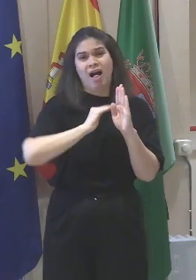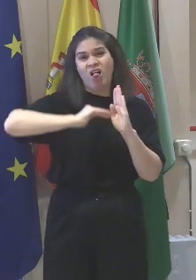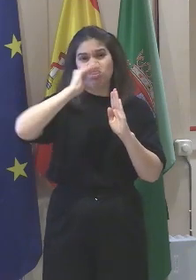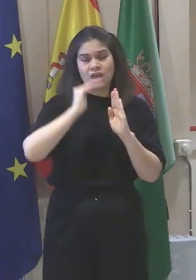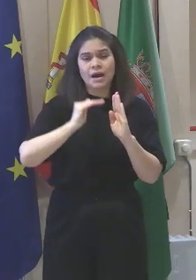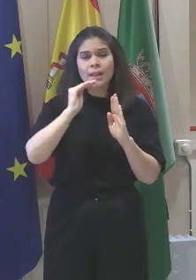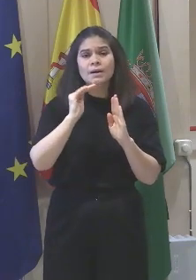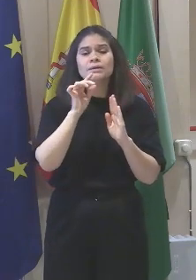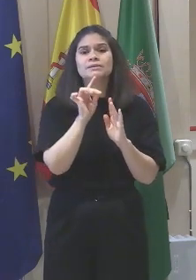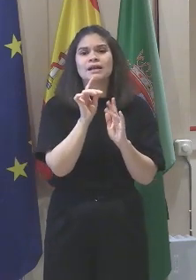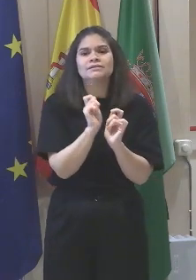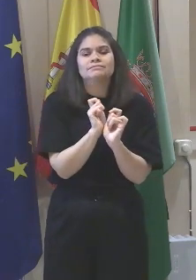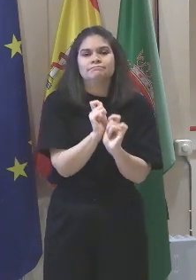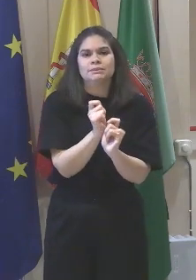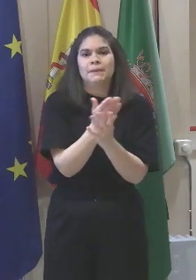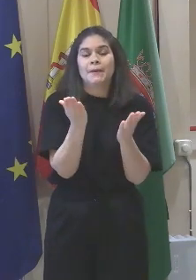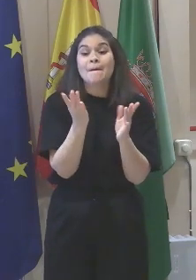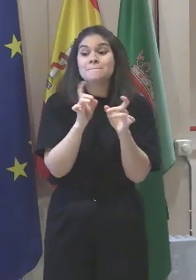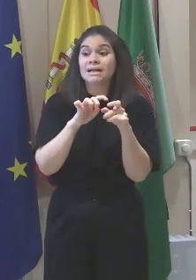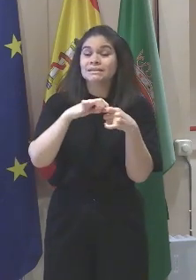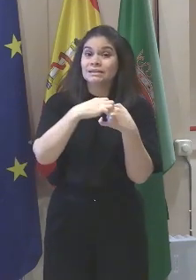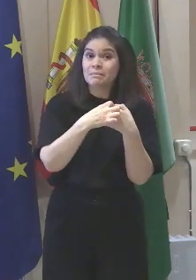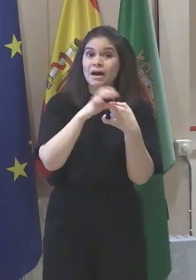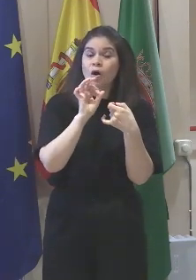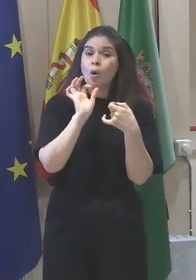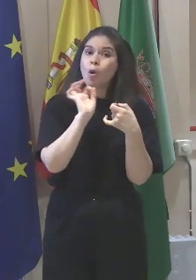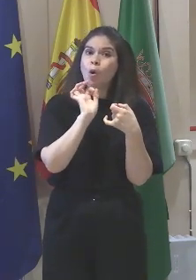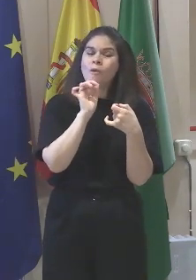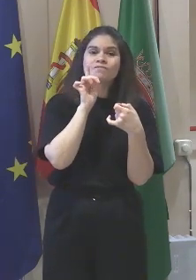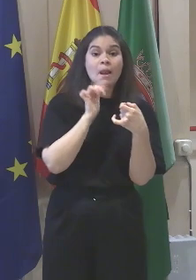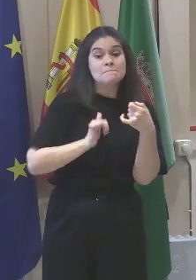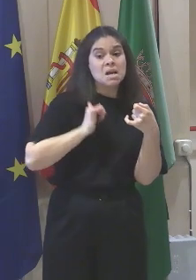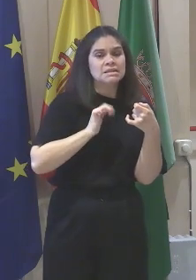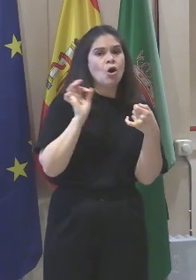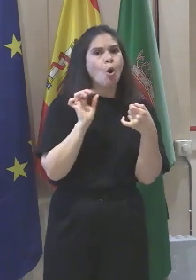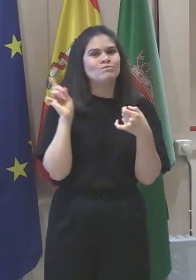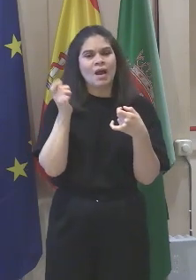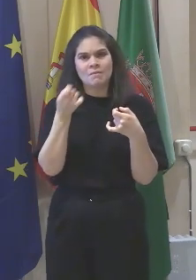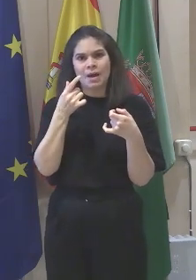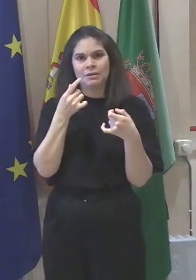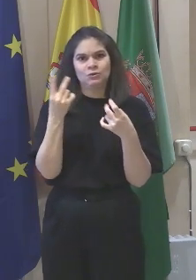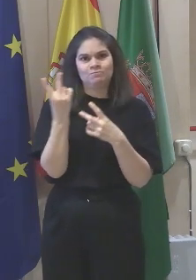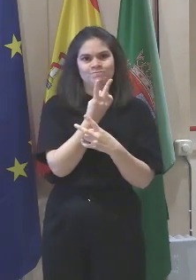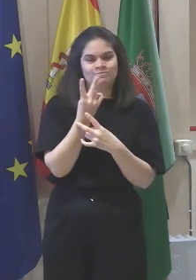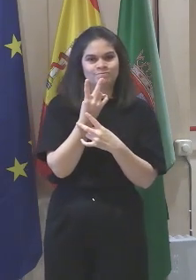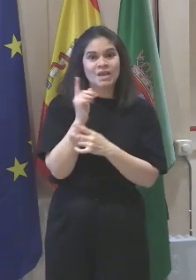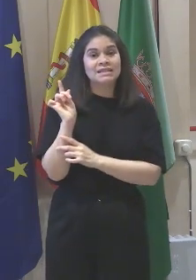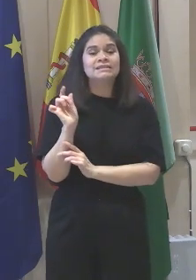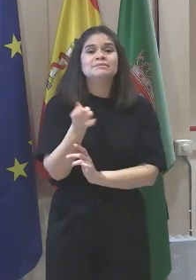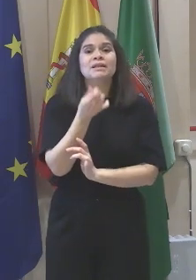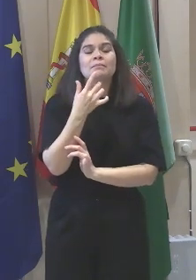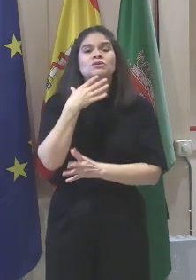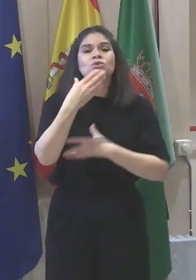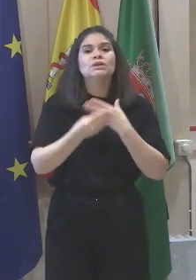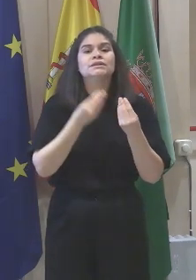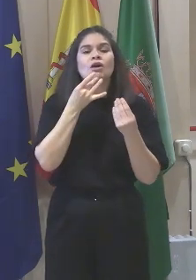les ofrecía participar a recibir o el placebo o Teplizumab. Teplizumab se utiliza mediante un